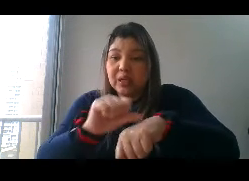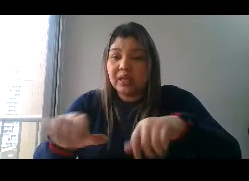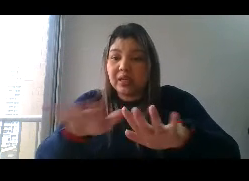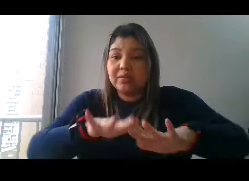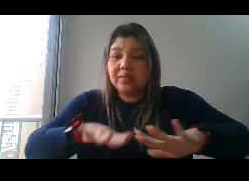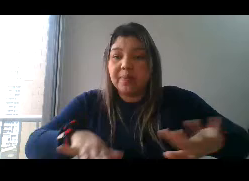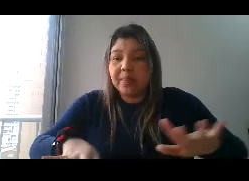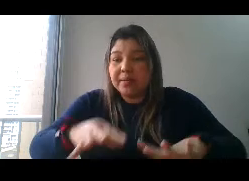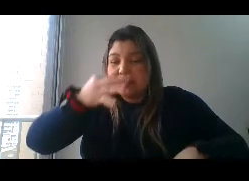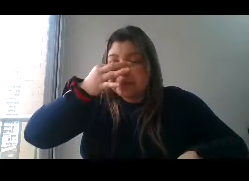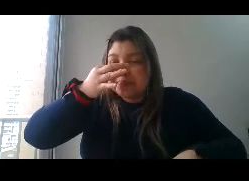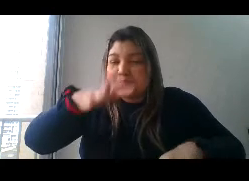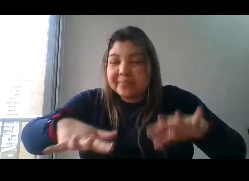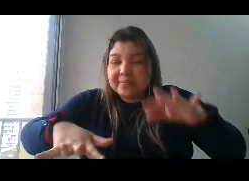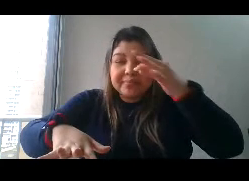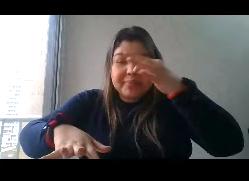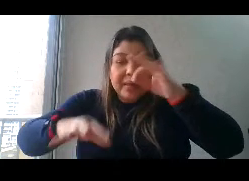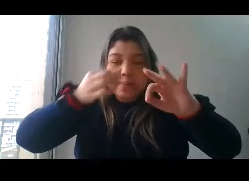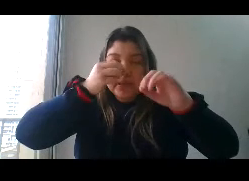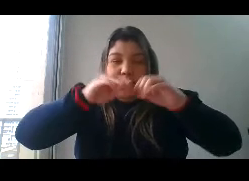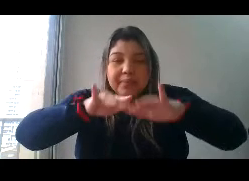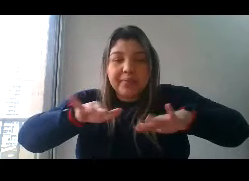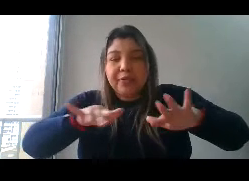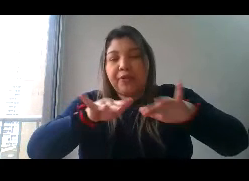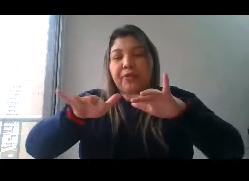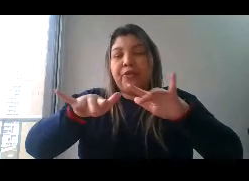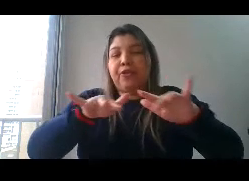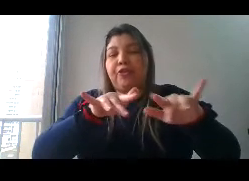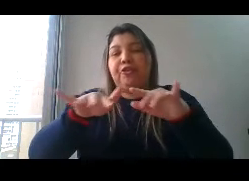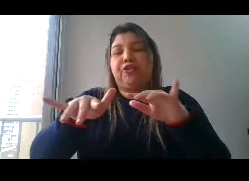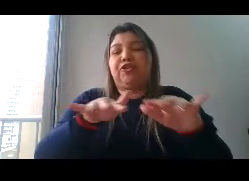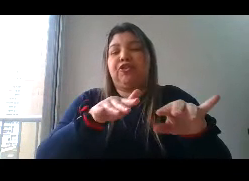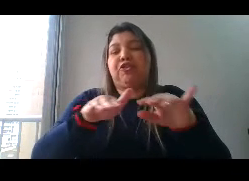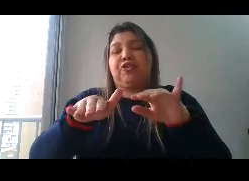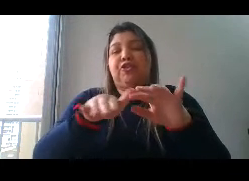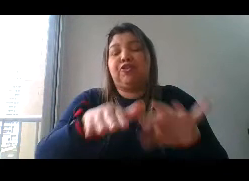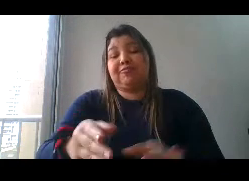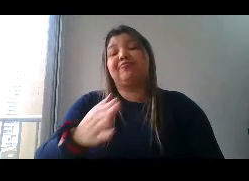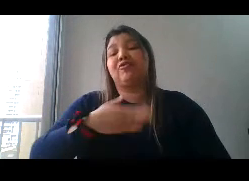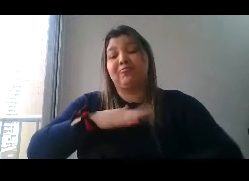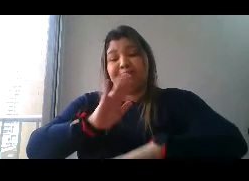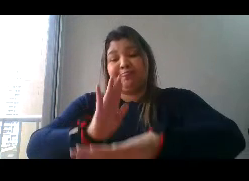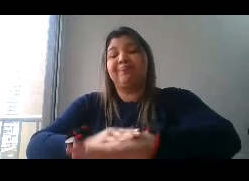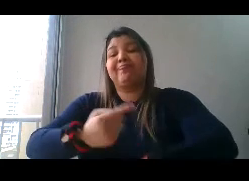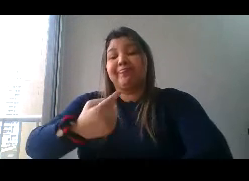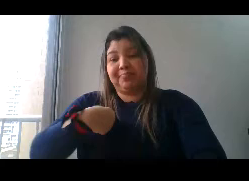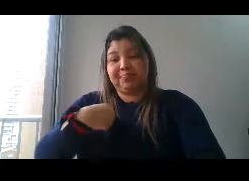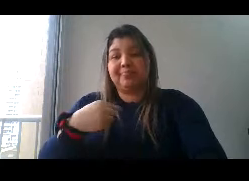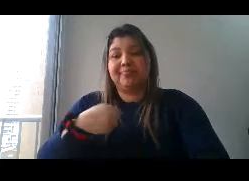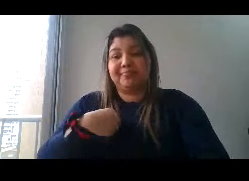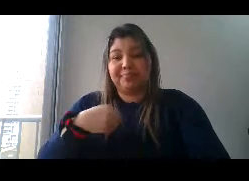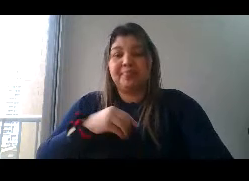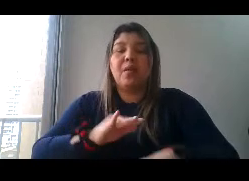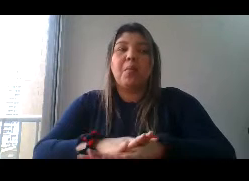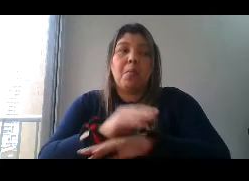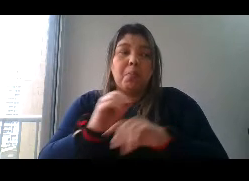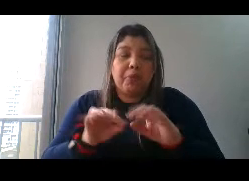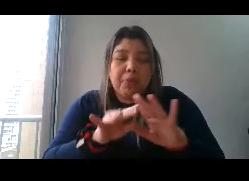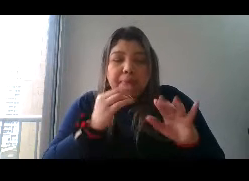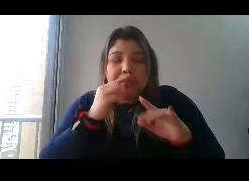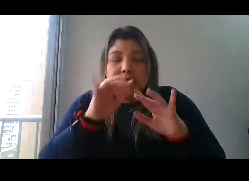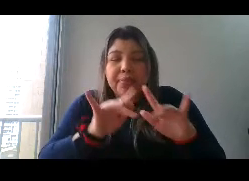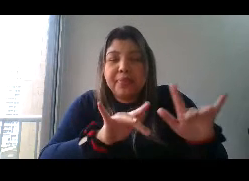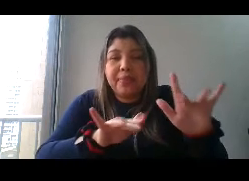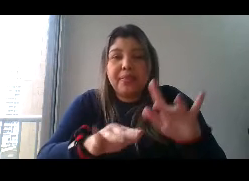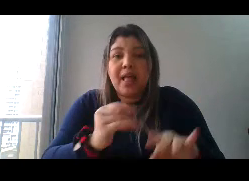estoy siendo artífice, estoy siendo fuente para propagar y contaminar esas áreas